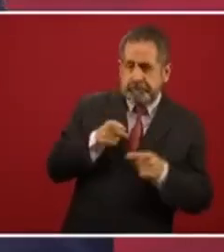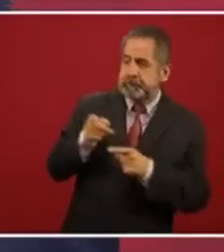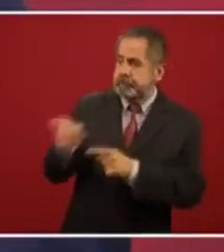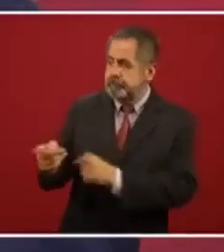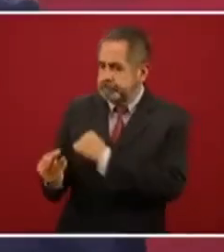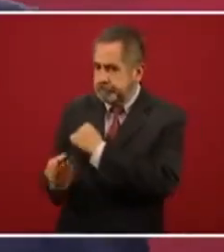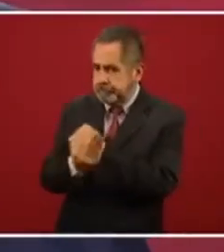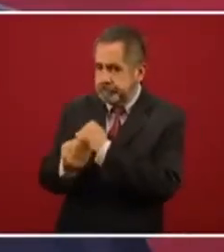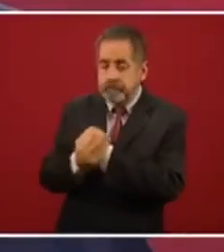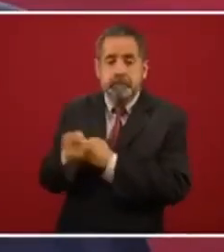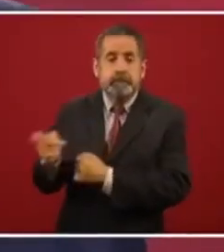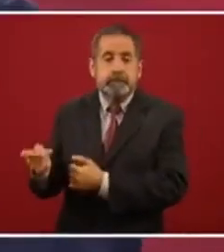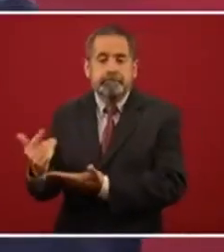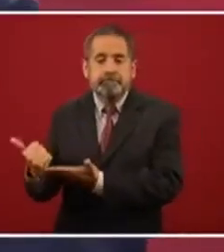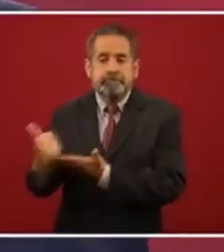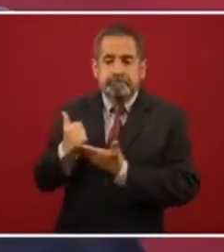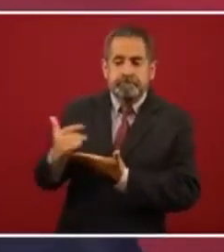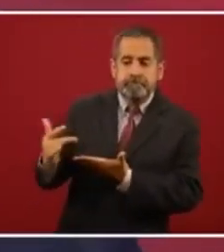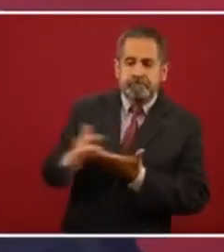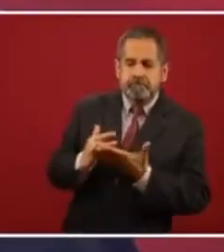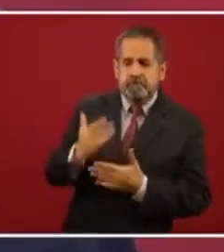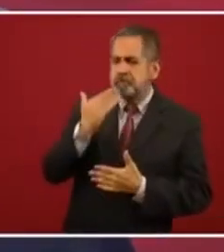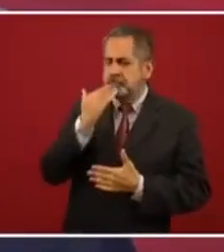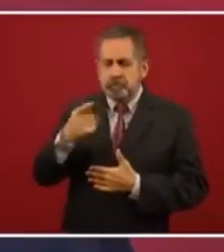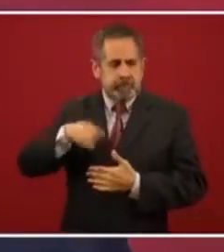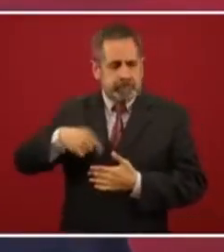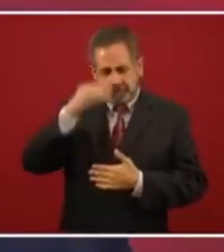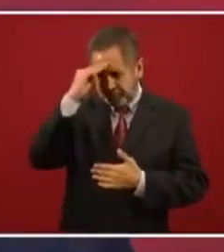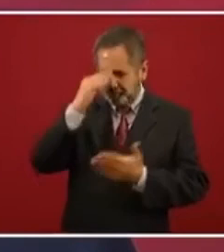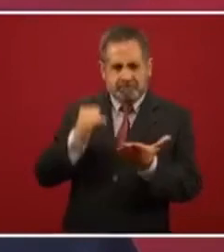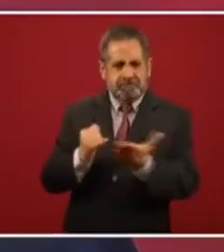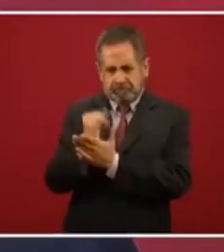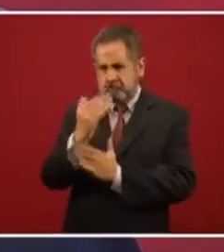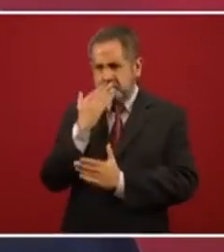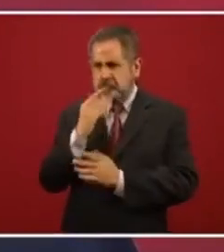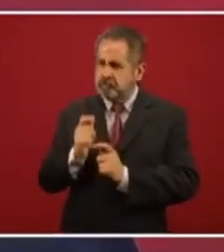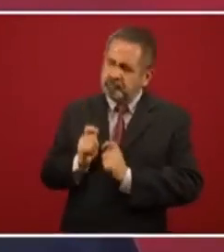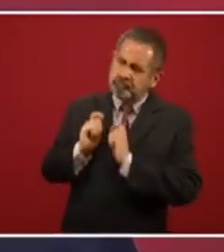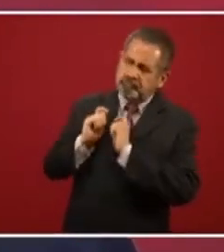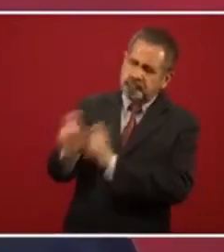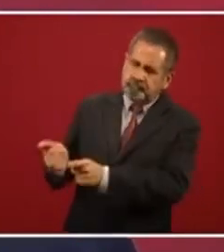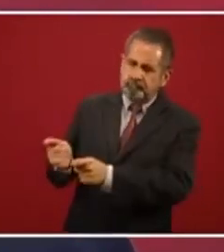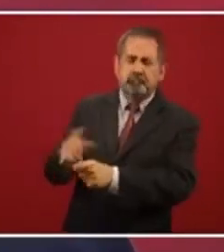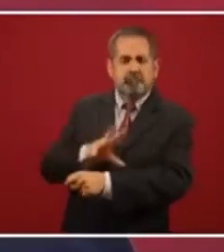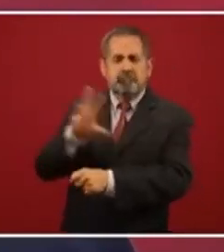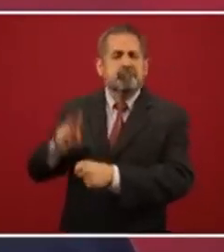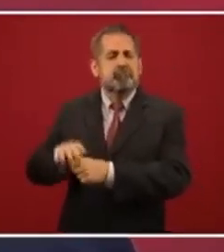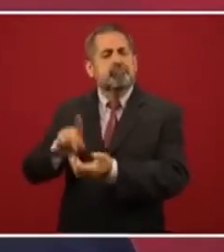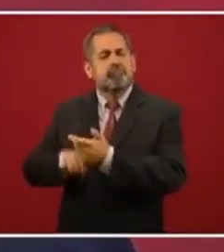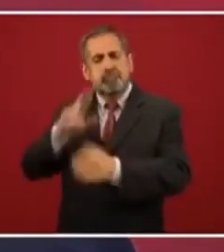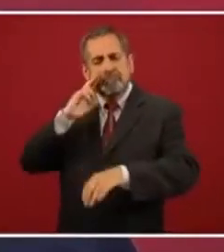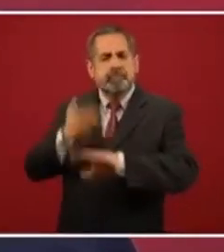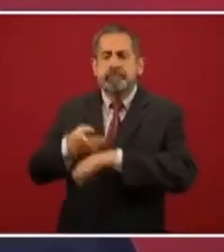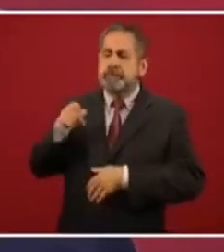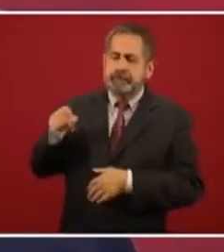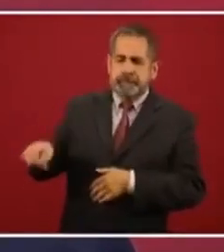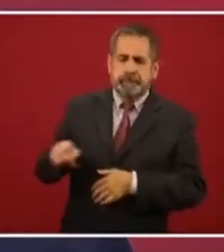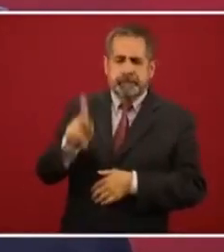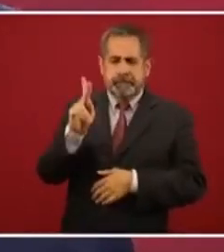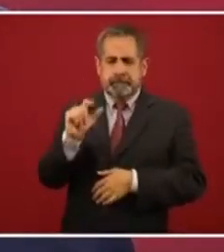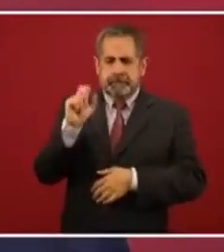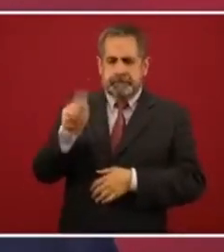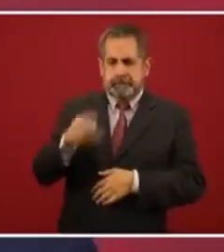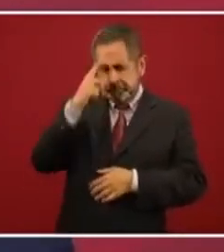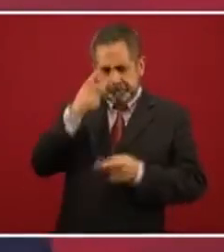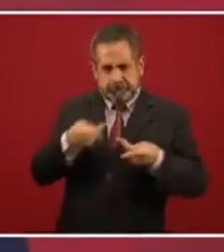Me estoy apoyando y fue muy buena la decisión de dejar la conducción del plan de